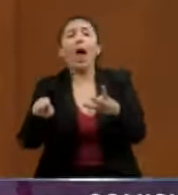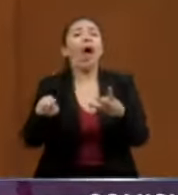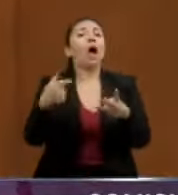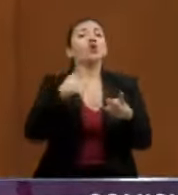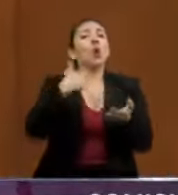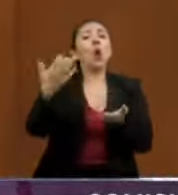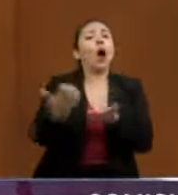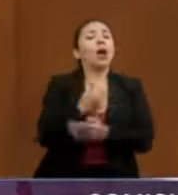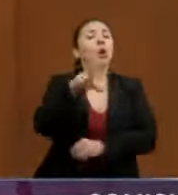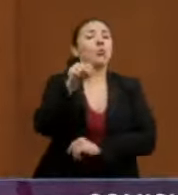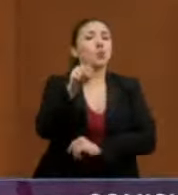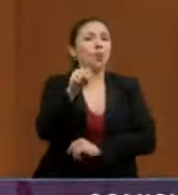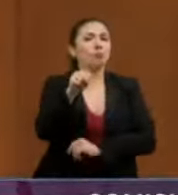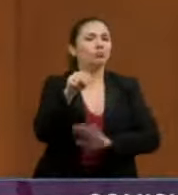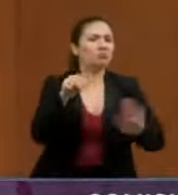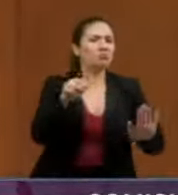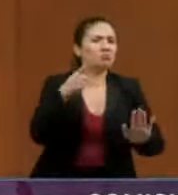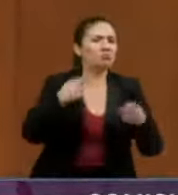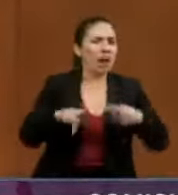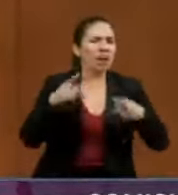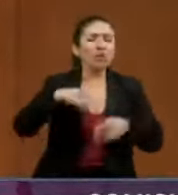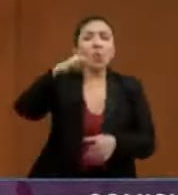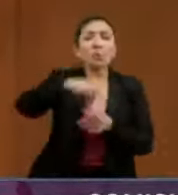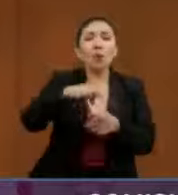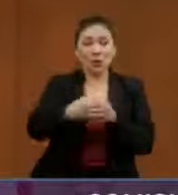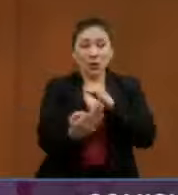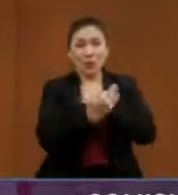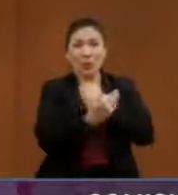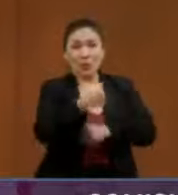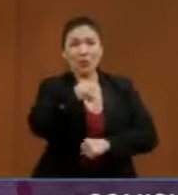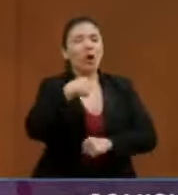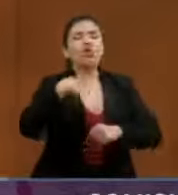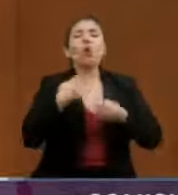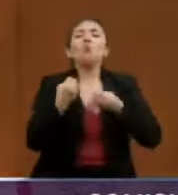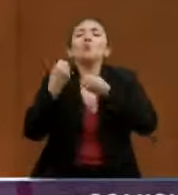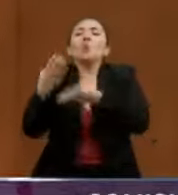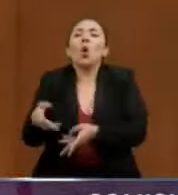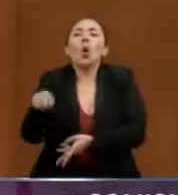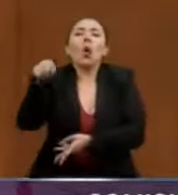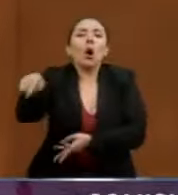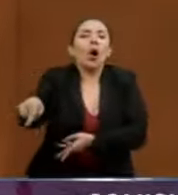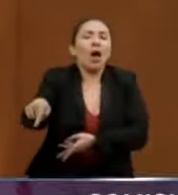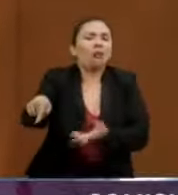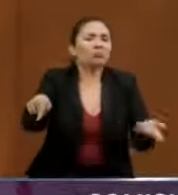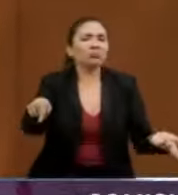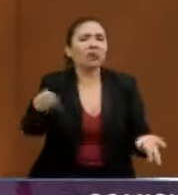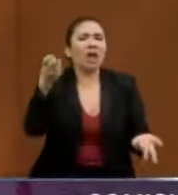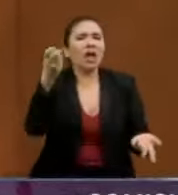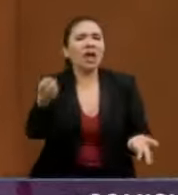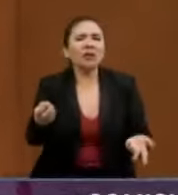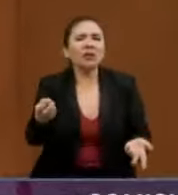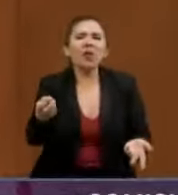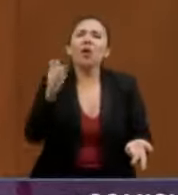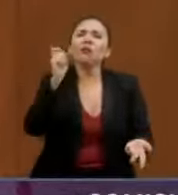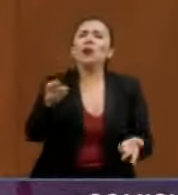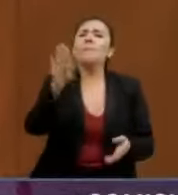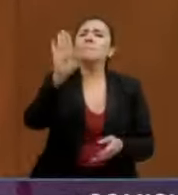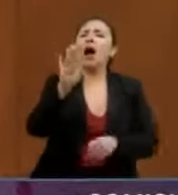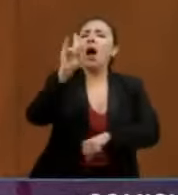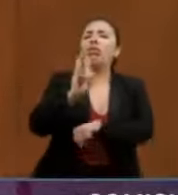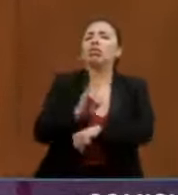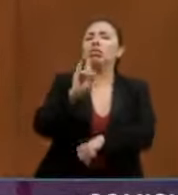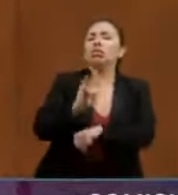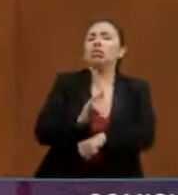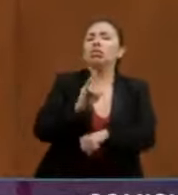no lo ganamos. La gente votó por nosotros, pero nosotros se los damos al PT y al Verde. ¿Y eso qué hace? Una simulación de